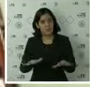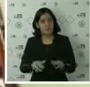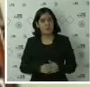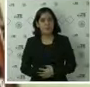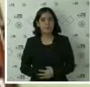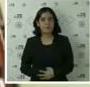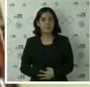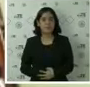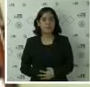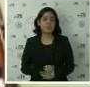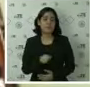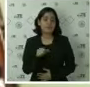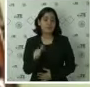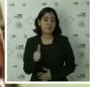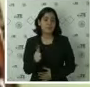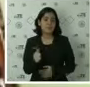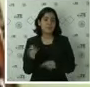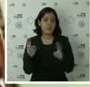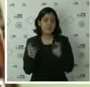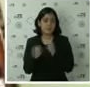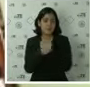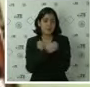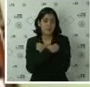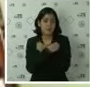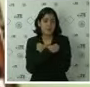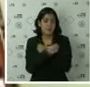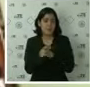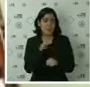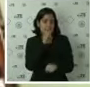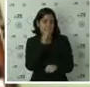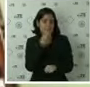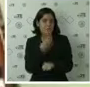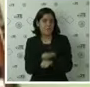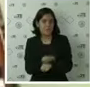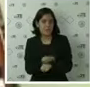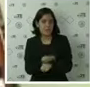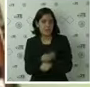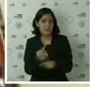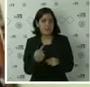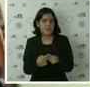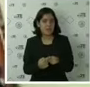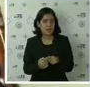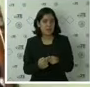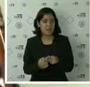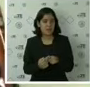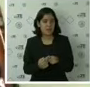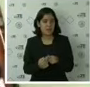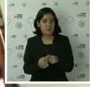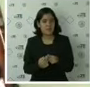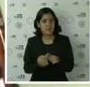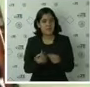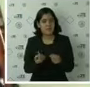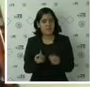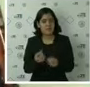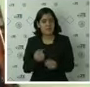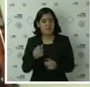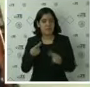es tanto una responsabilidad de quienes imparten lo que es la educación, ya